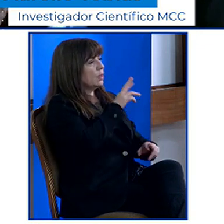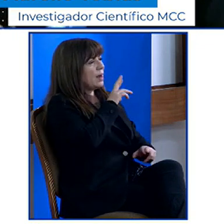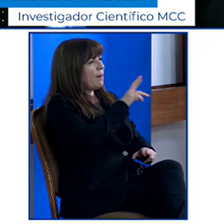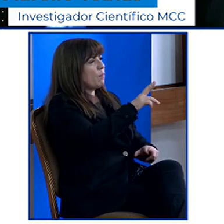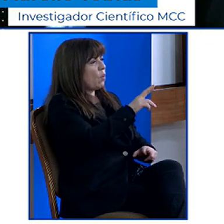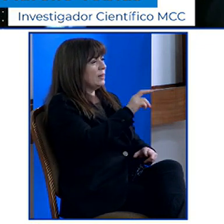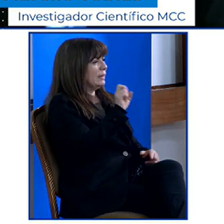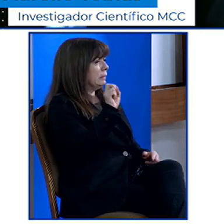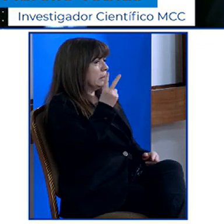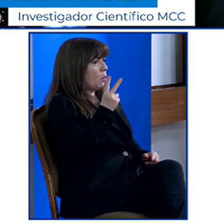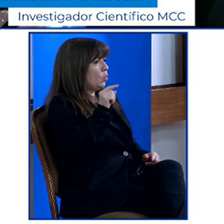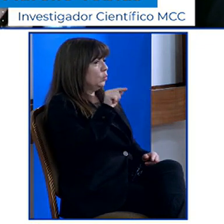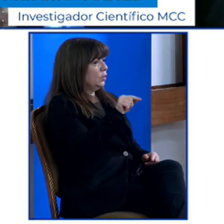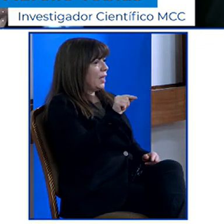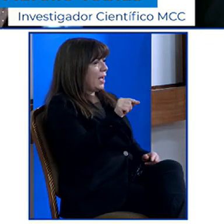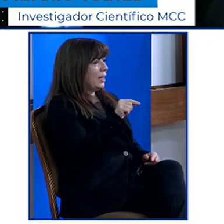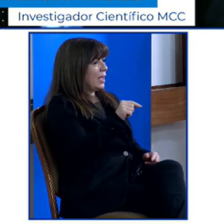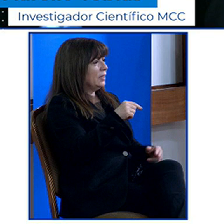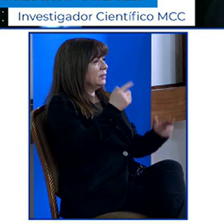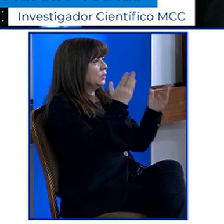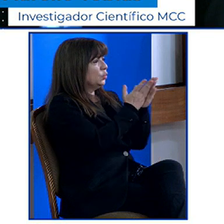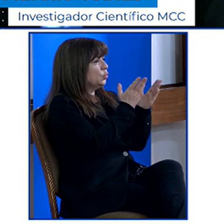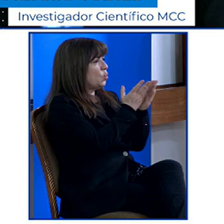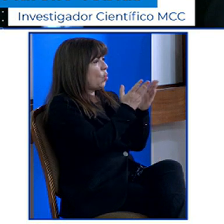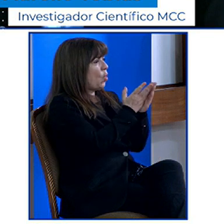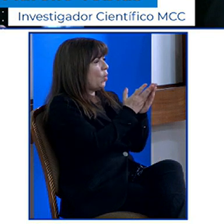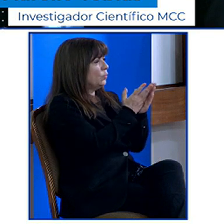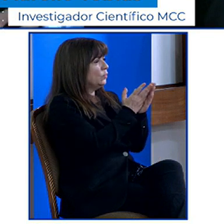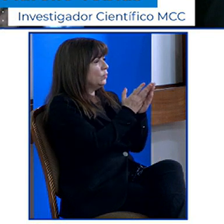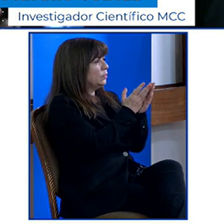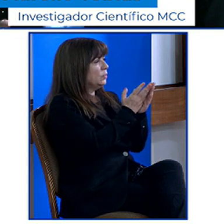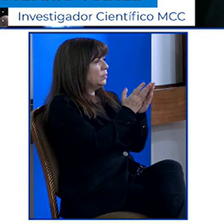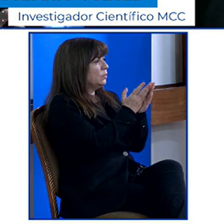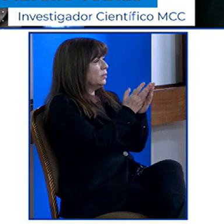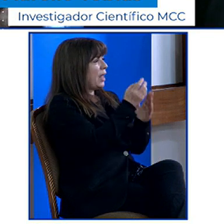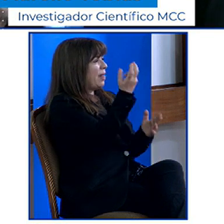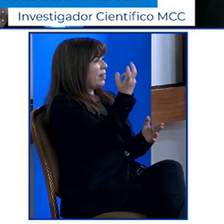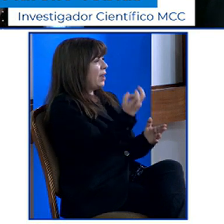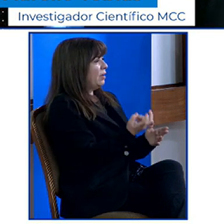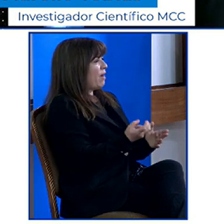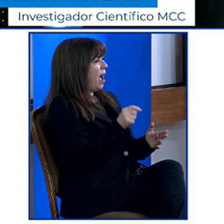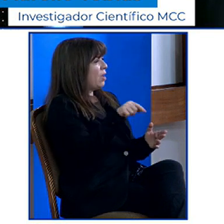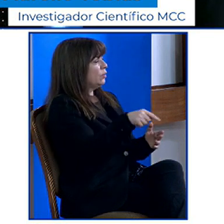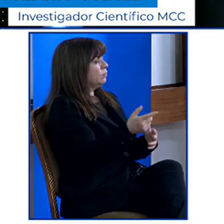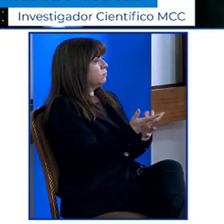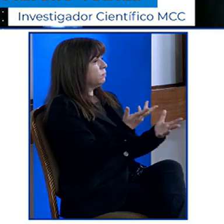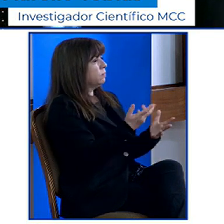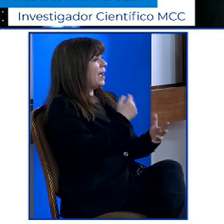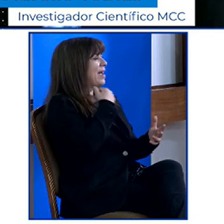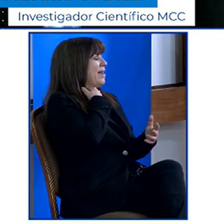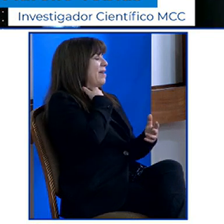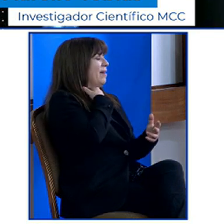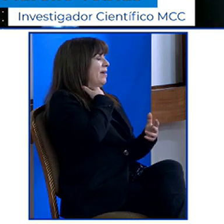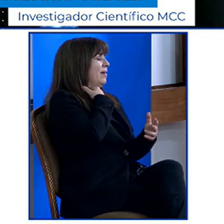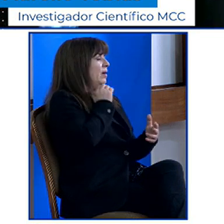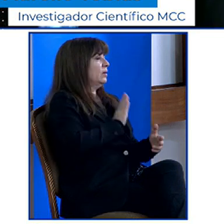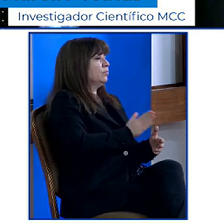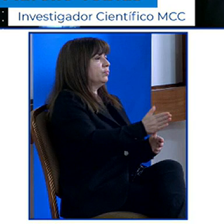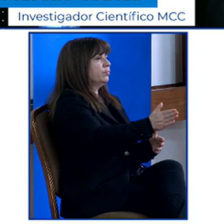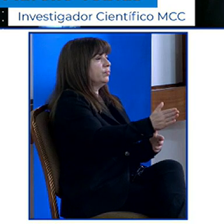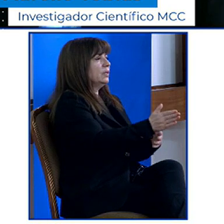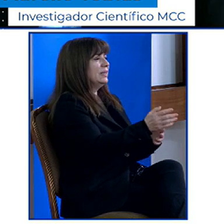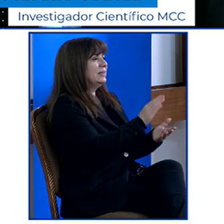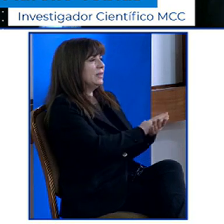resultados secundarios de los estudios derivados de los efectos de la contaminación sobre la salud